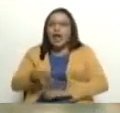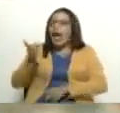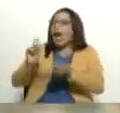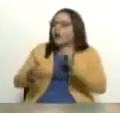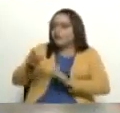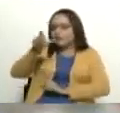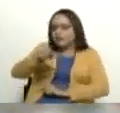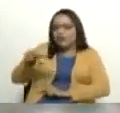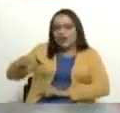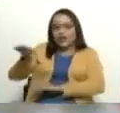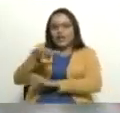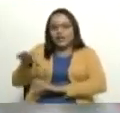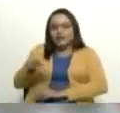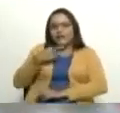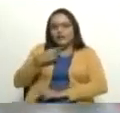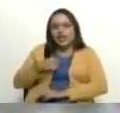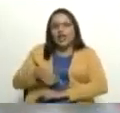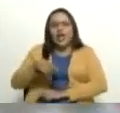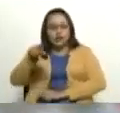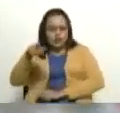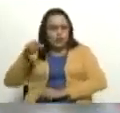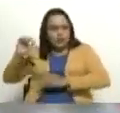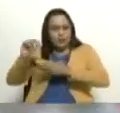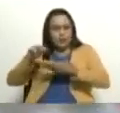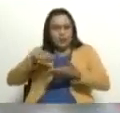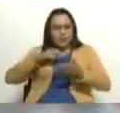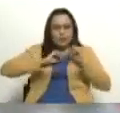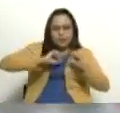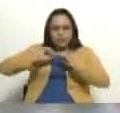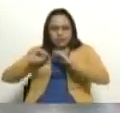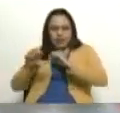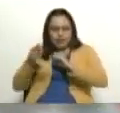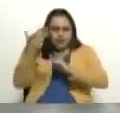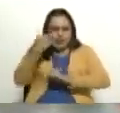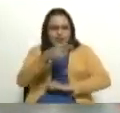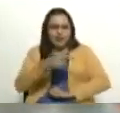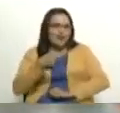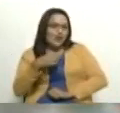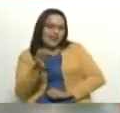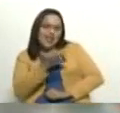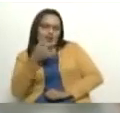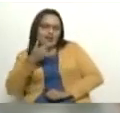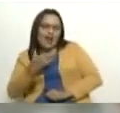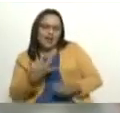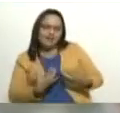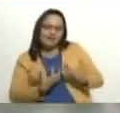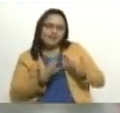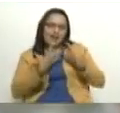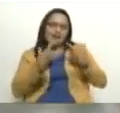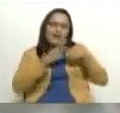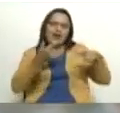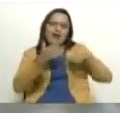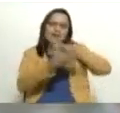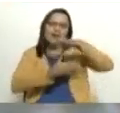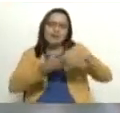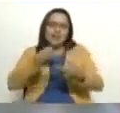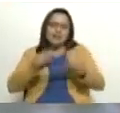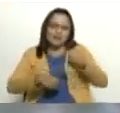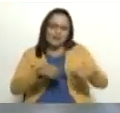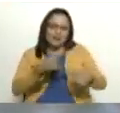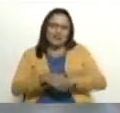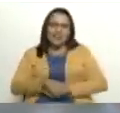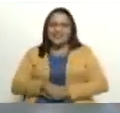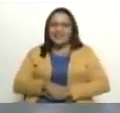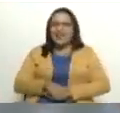intérpretes. Ah, okay. ¿Y tú bailas reggaetón, Boris? Mira, yo no bailo nada. Bien, no. Yo tengo ritmo en la sangre, lo que pasa es que tengo problemas de circulación. Nada. Ah,